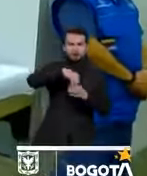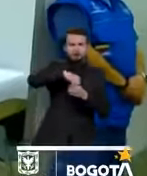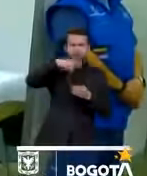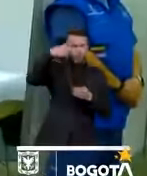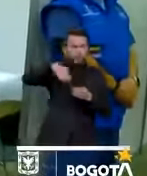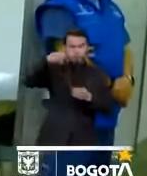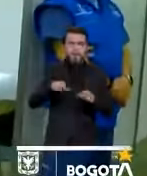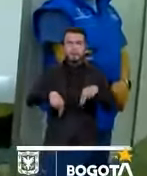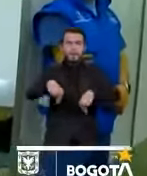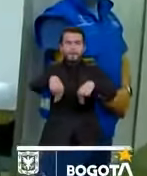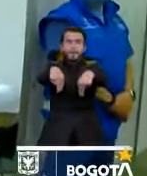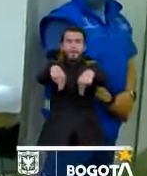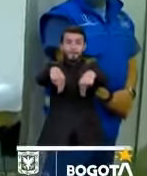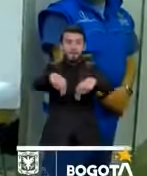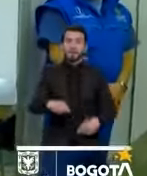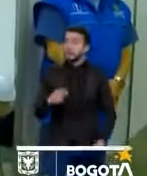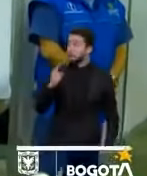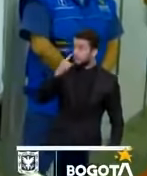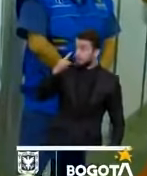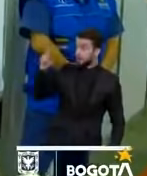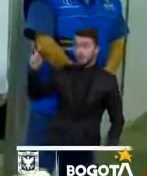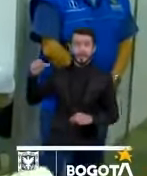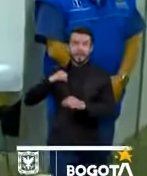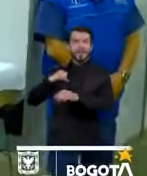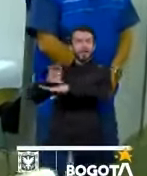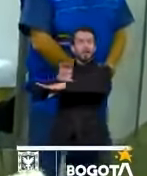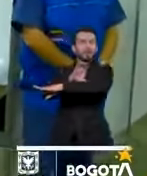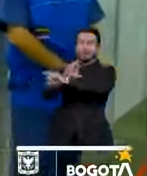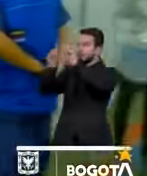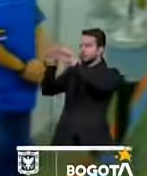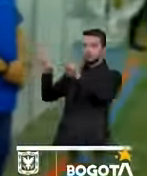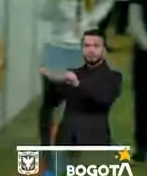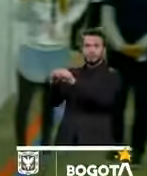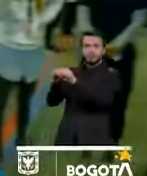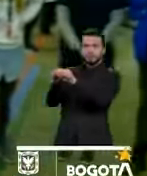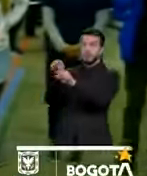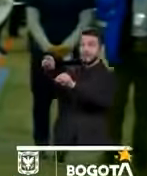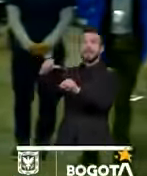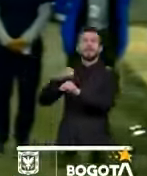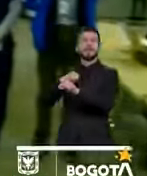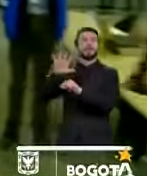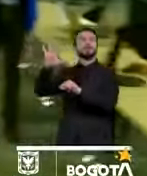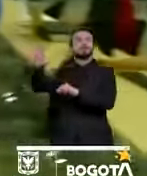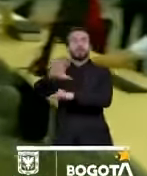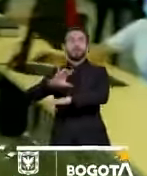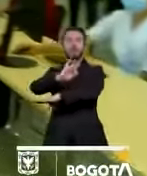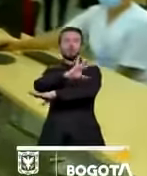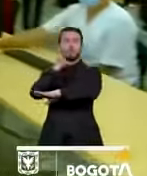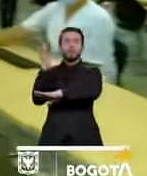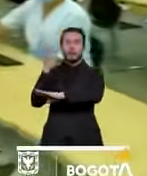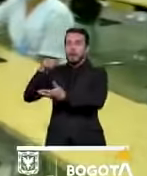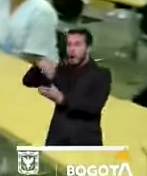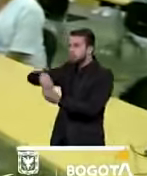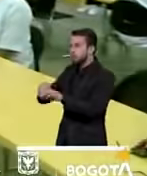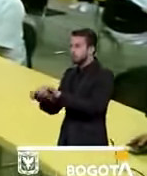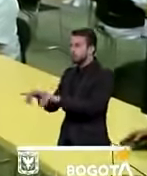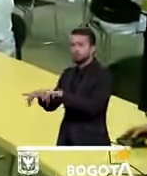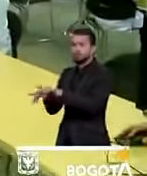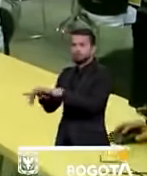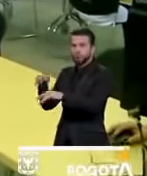computadores, tienen ya dinámica gerencial, que es el software que queridos, muchas gracias. Permite el manejo de la historia clínica